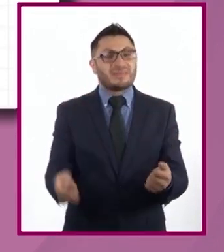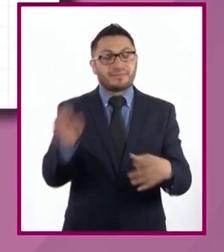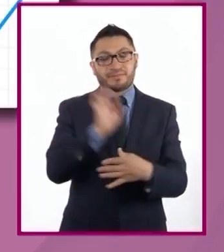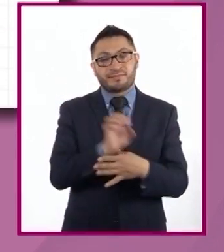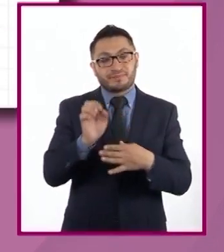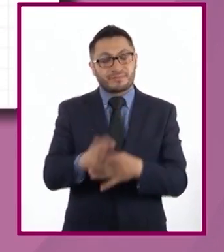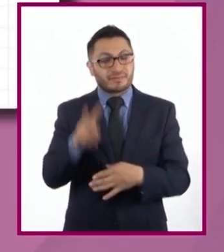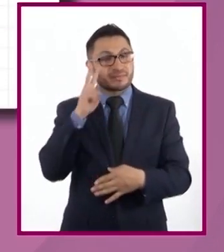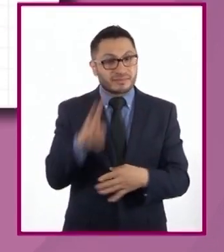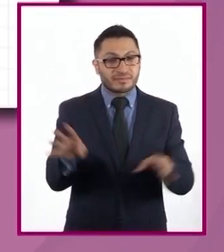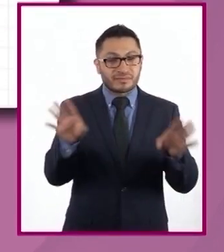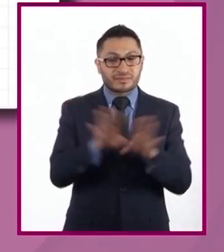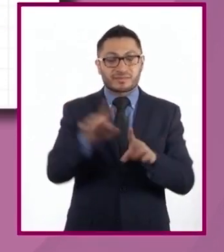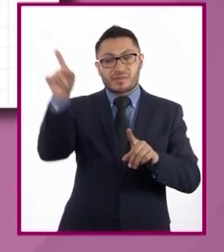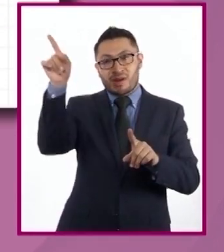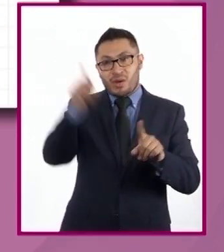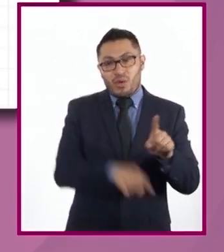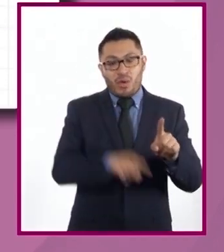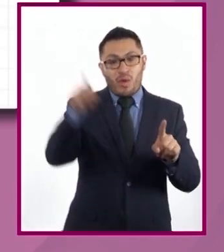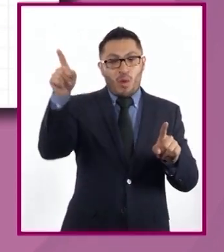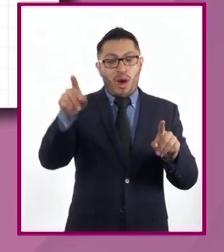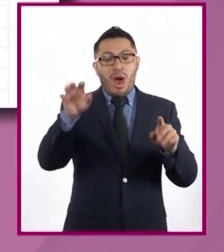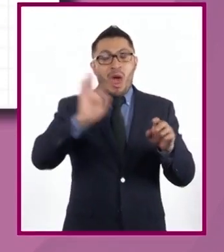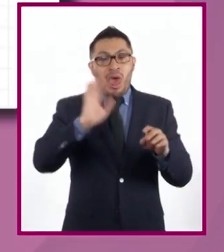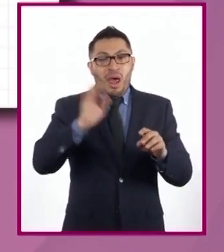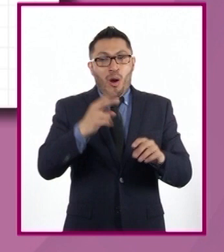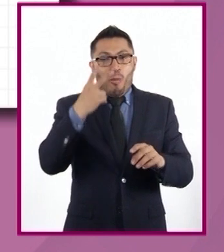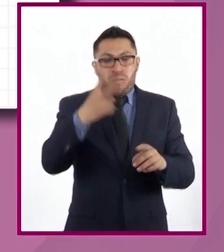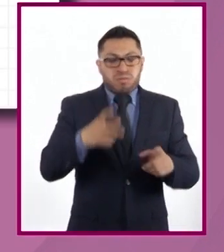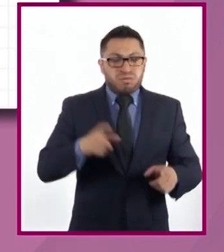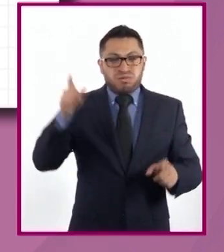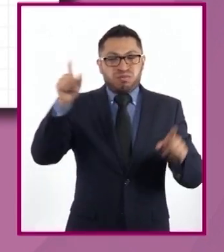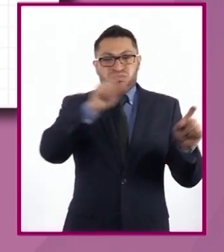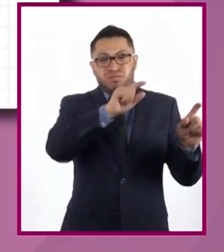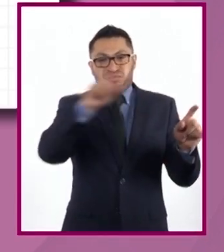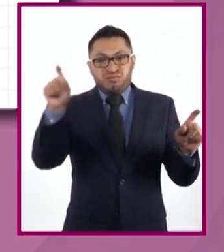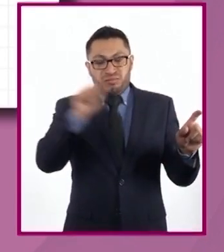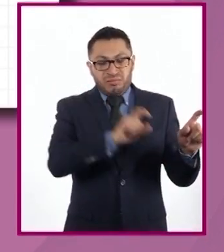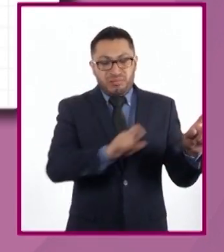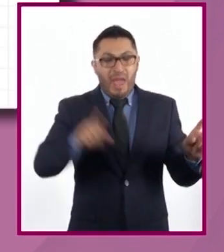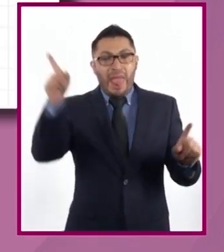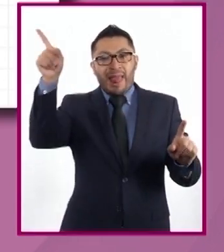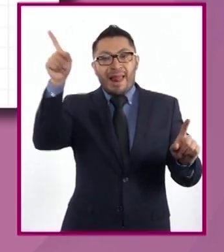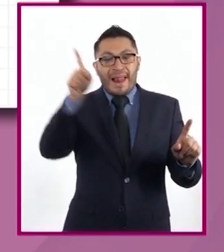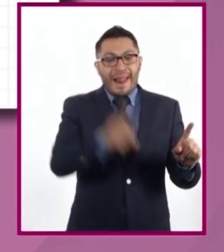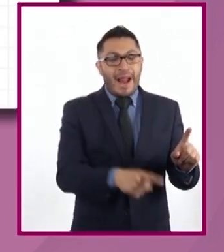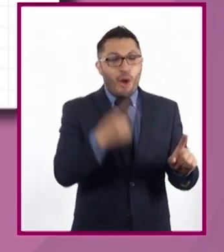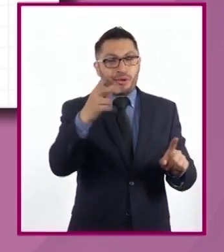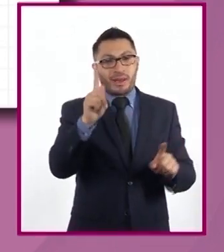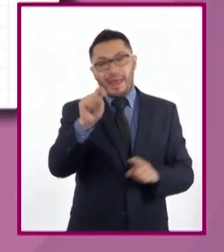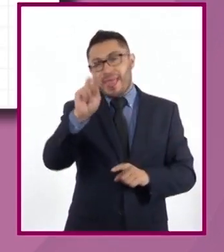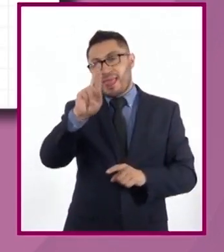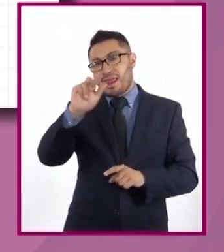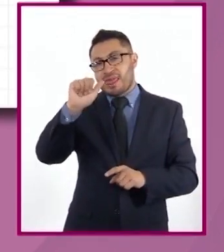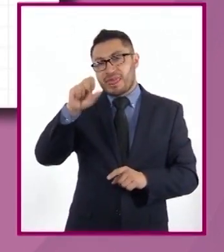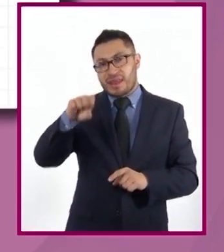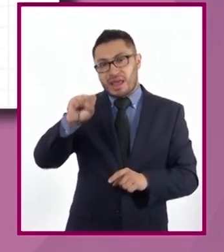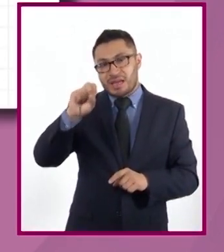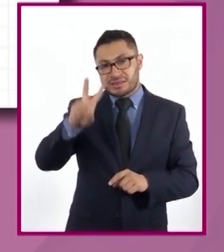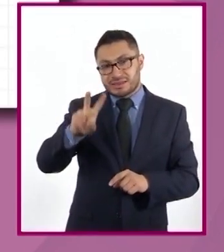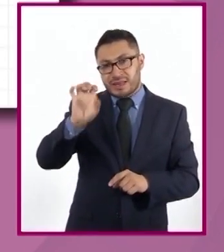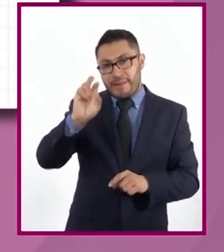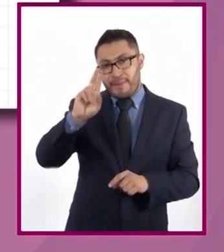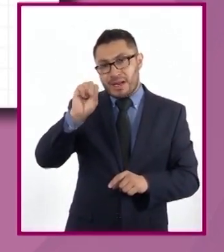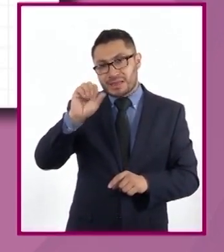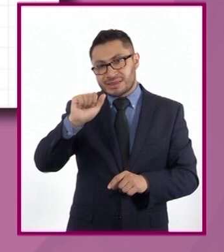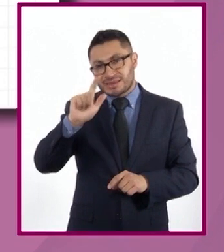ver cómo son los ángulos que se forman cuando dos rectas paralelas son cortadas por una transversal. Como verás,